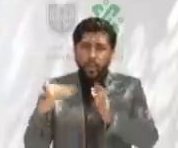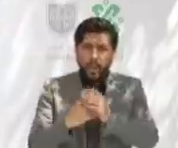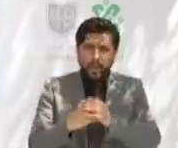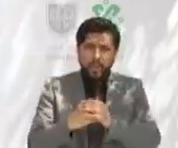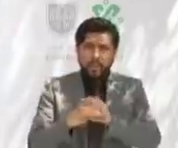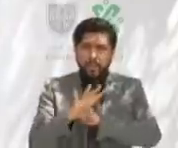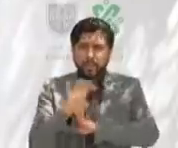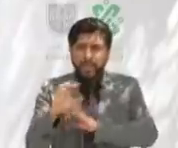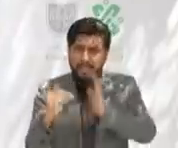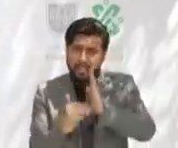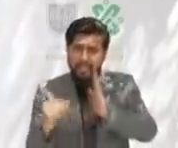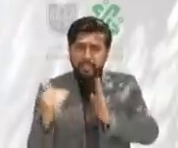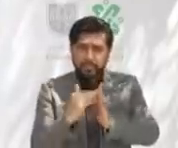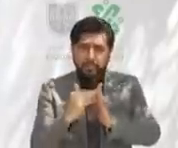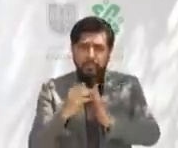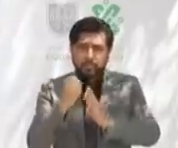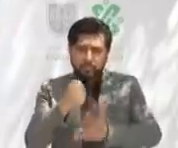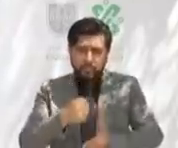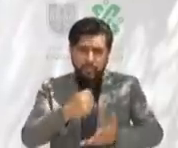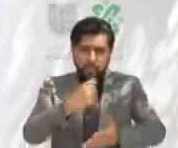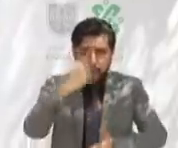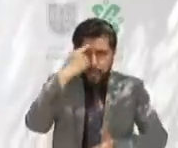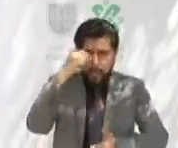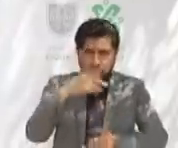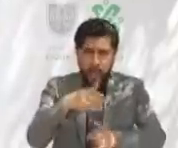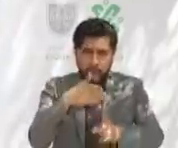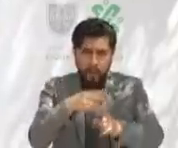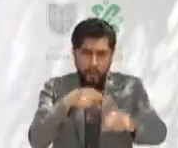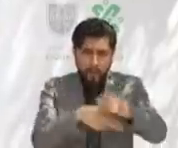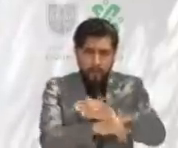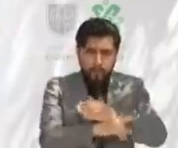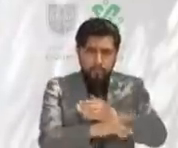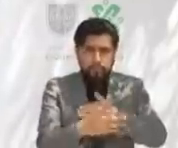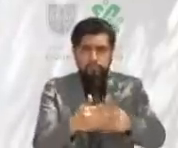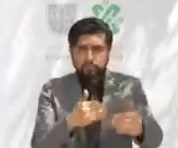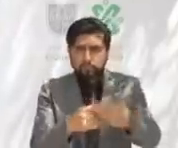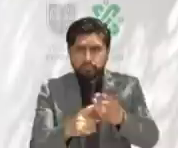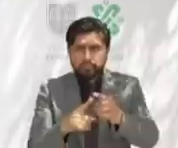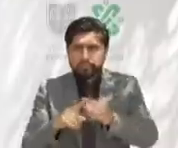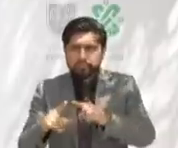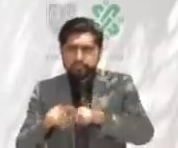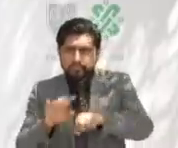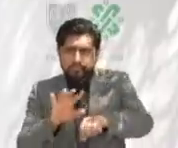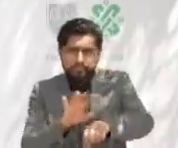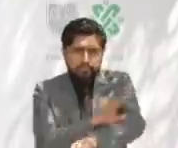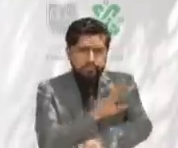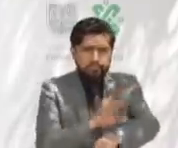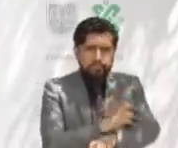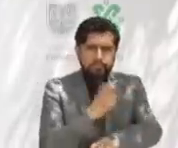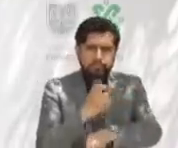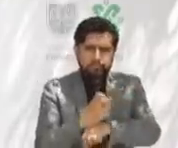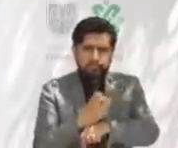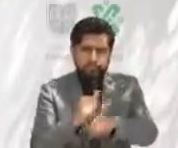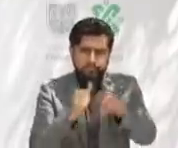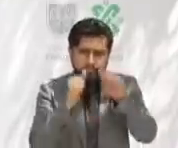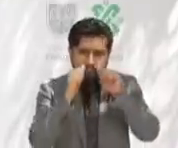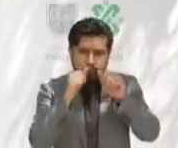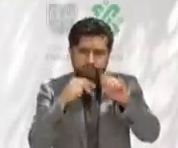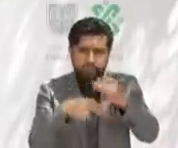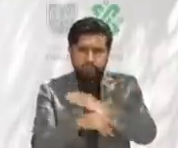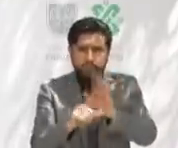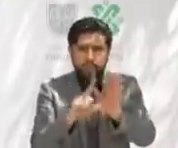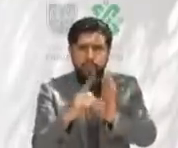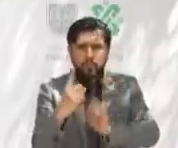millones de pesos para la mejora del sistema de transmisión, distribución, suministro de energía eléctrica de la